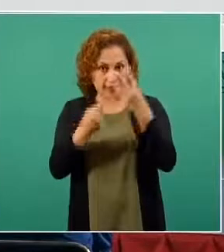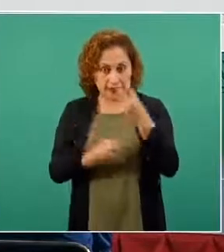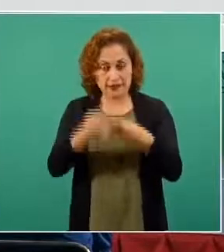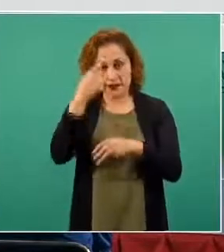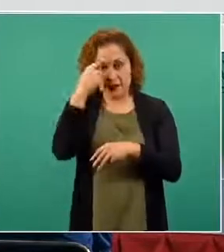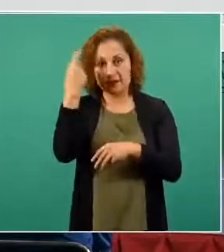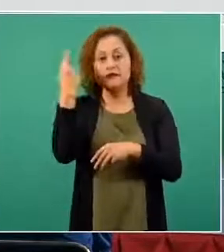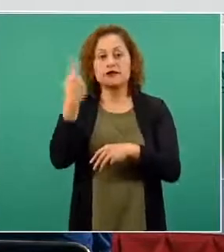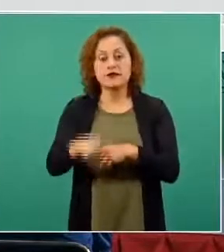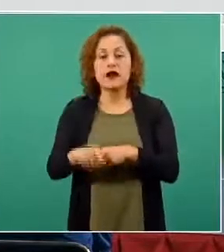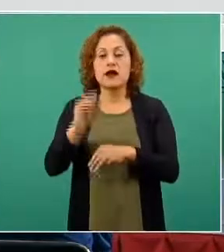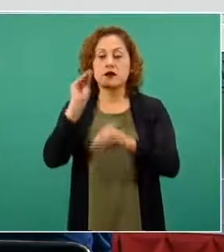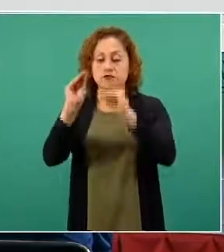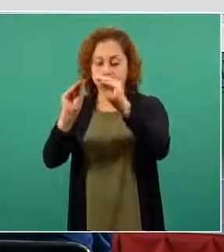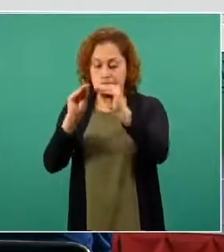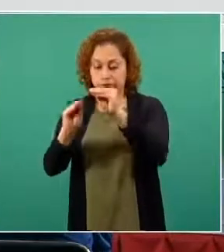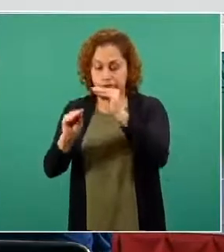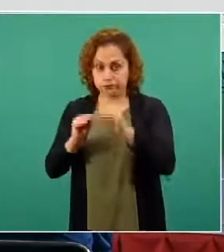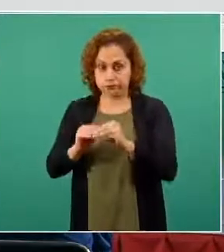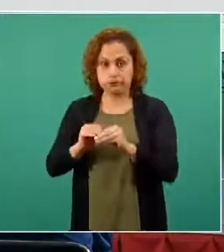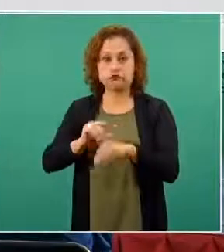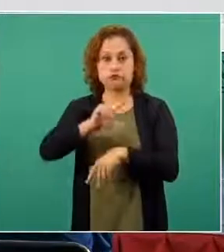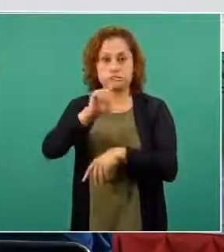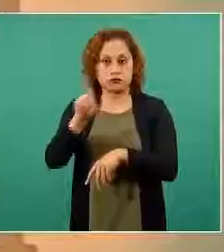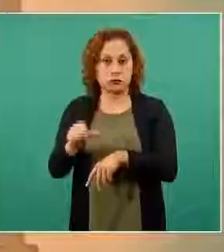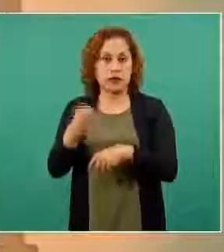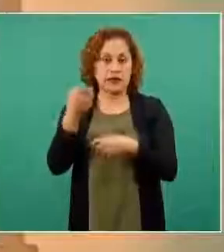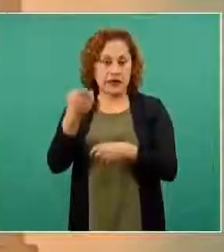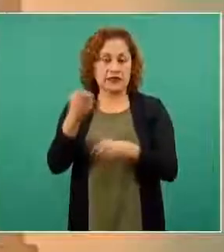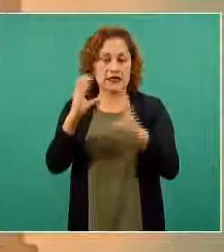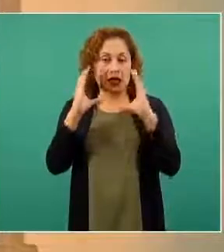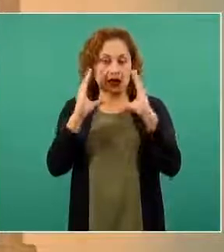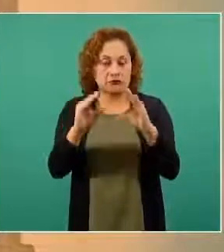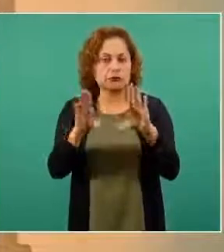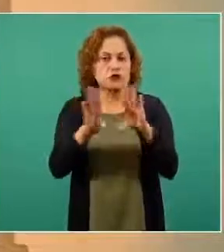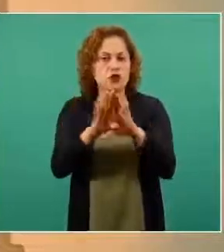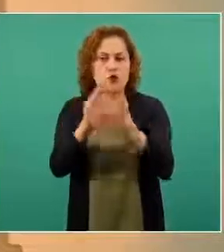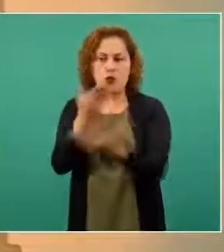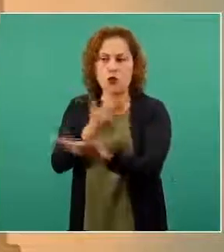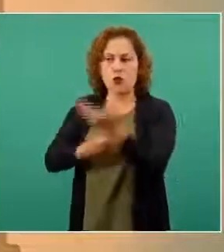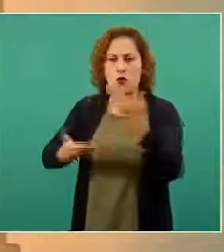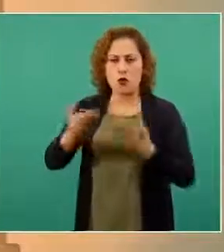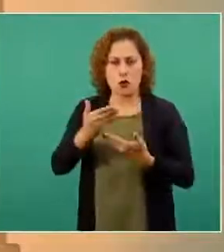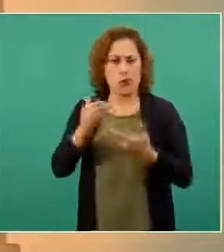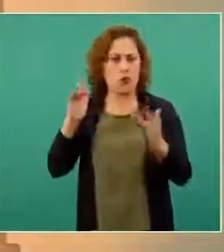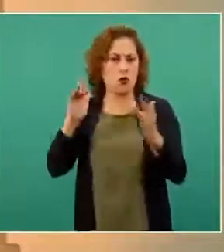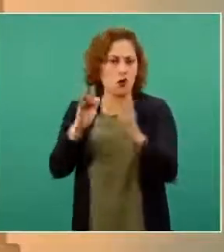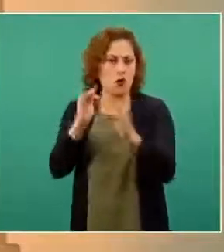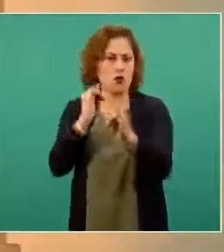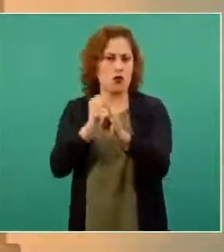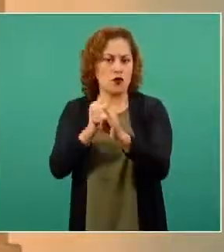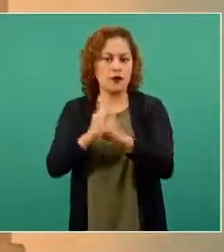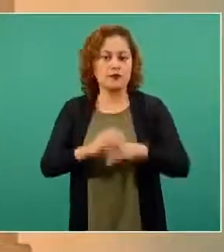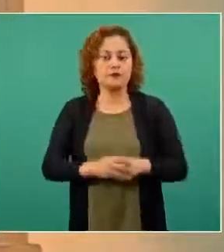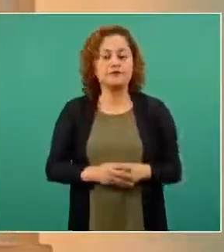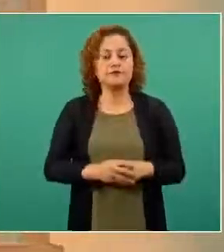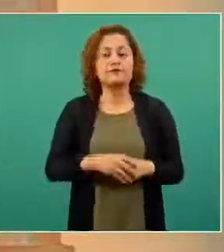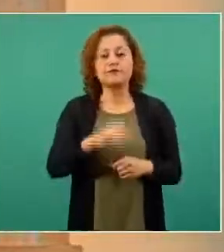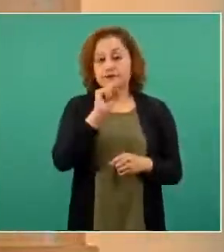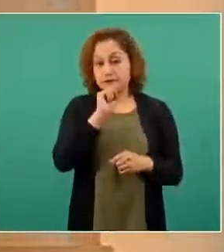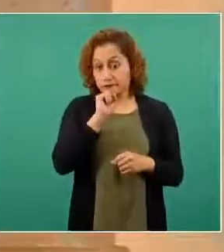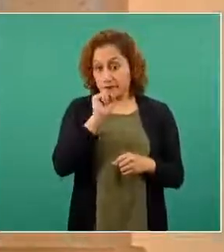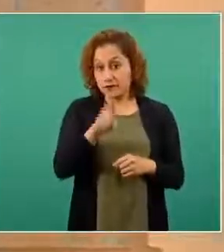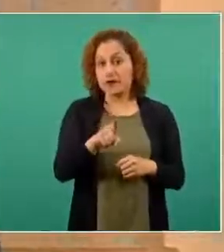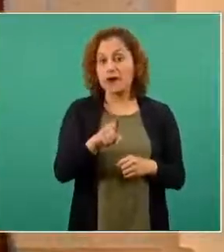procesos educativos a distancia que podemos nosotros ocupar. De igual manera, en el caso de lo que es ya la